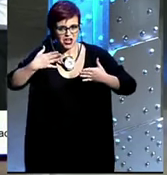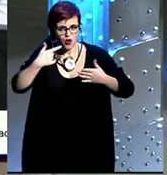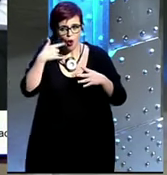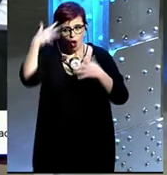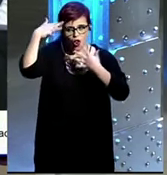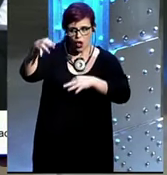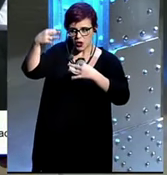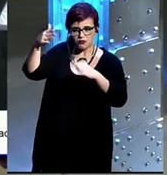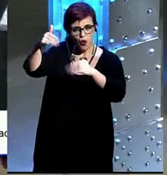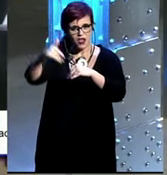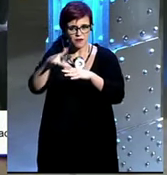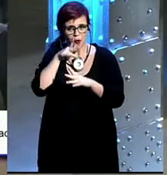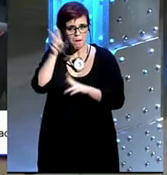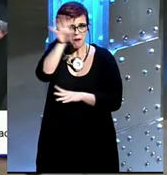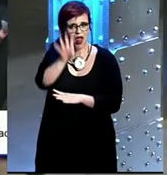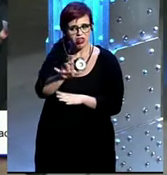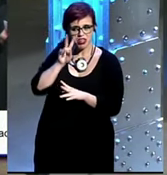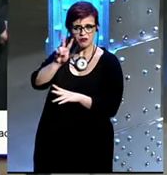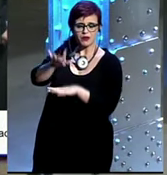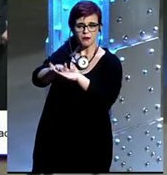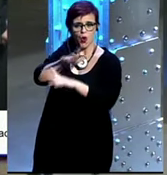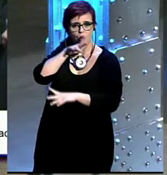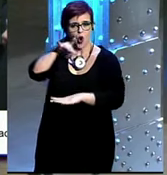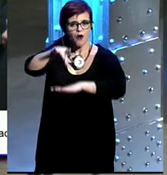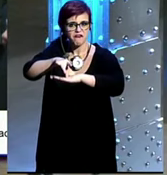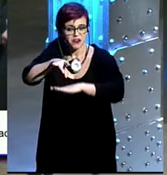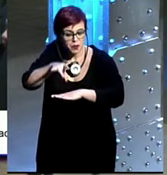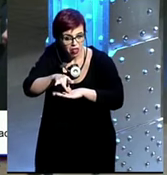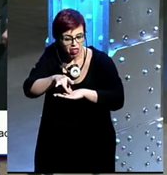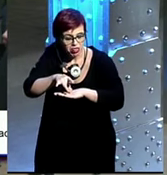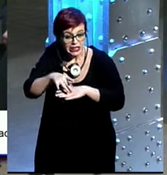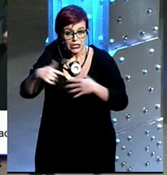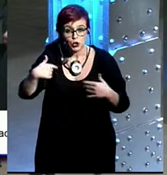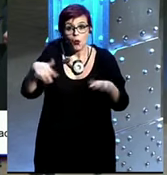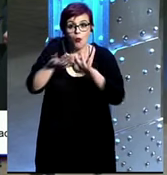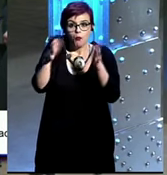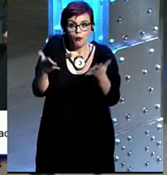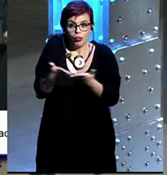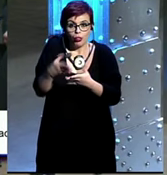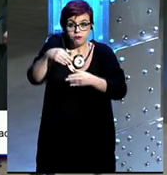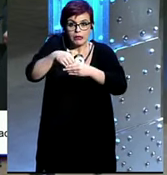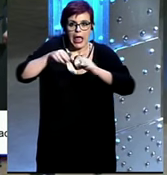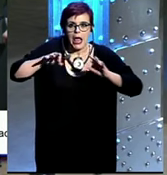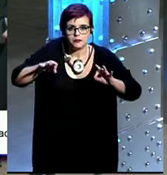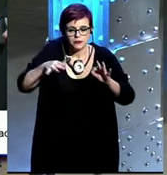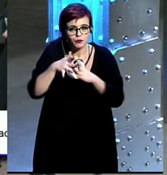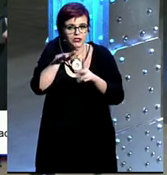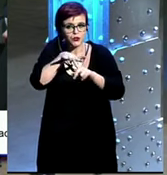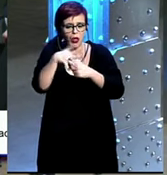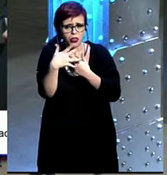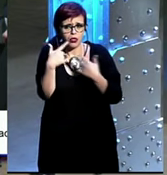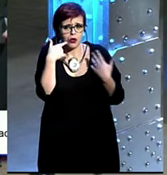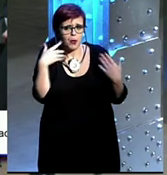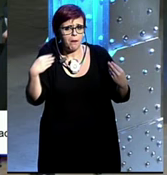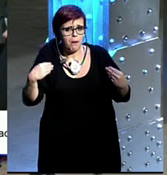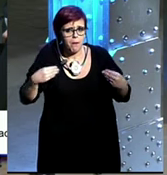especie de enfermedad. Bueno, pues este era el mundo en el que yo había nacido. Así que tenía una especie de sentido de tragedia. Y creo